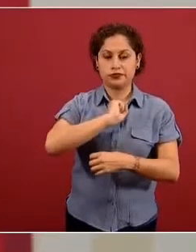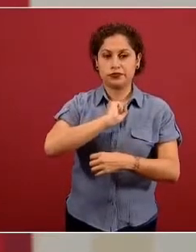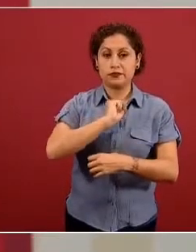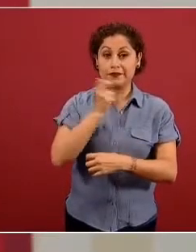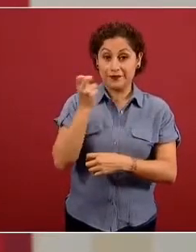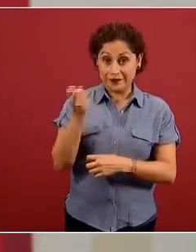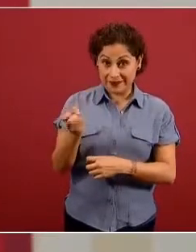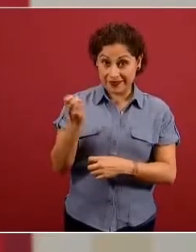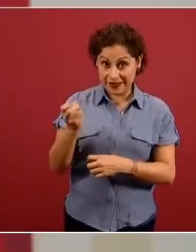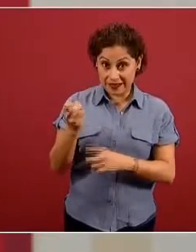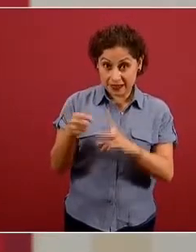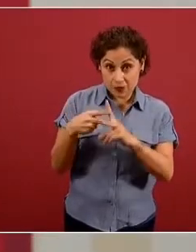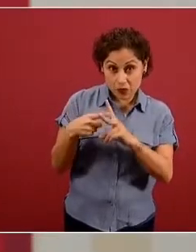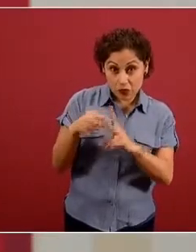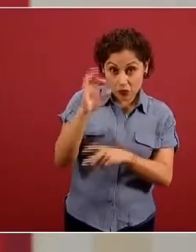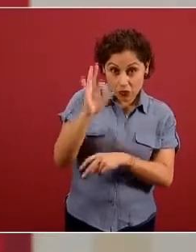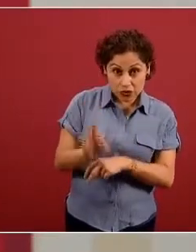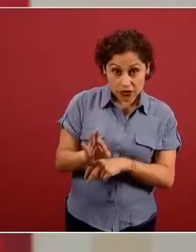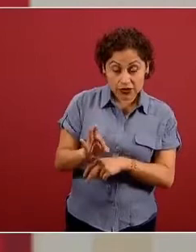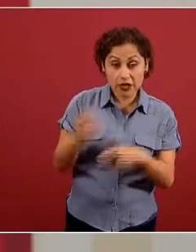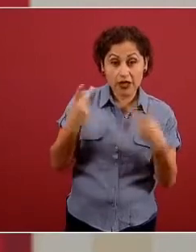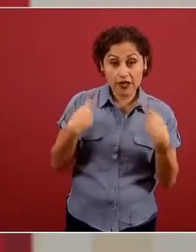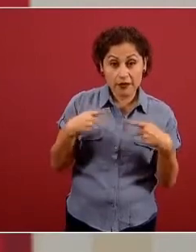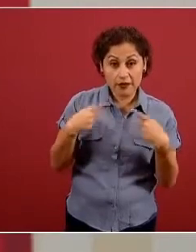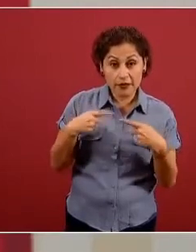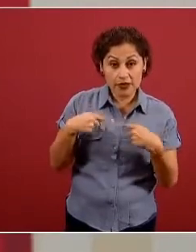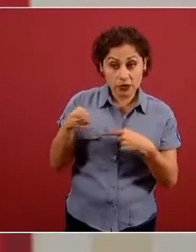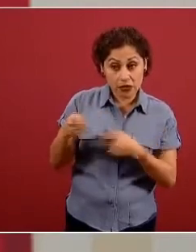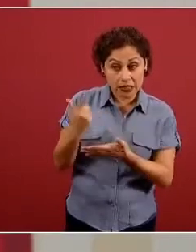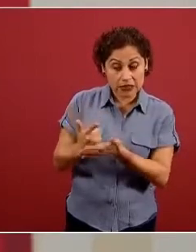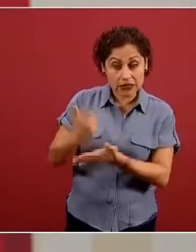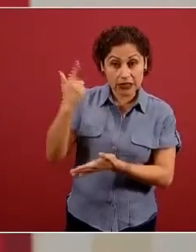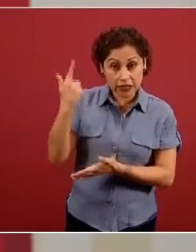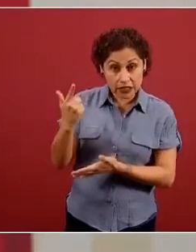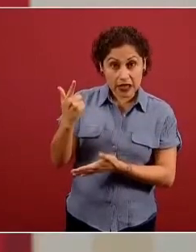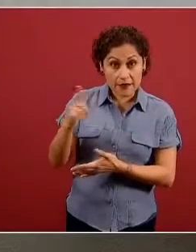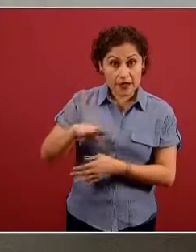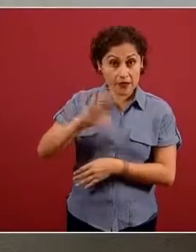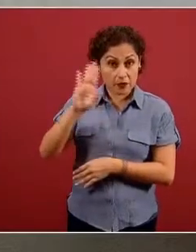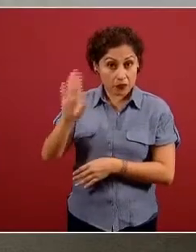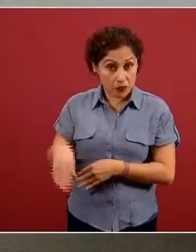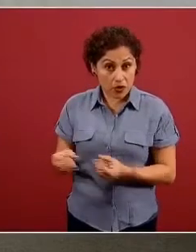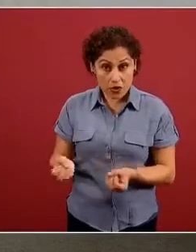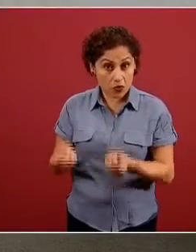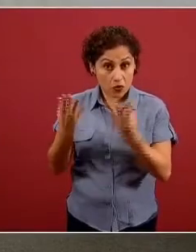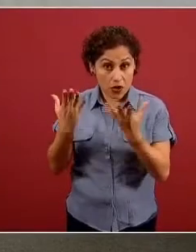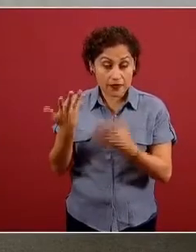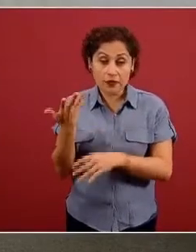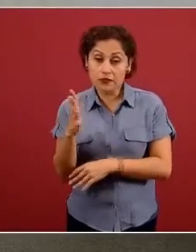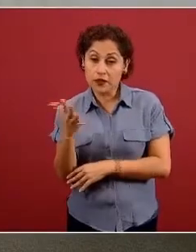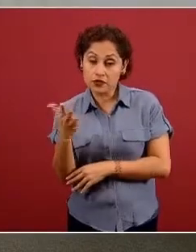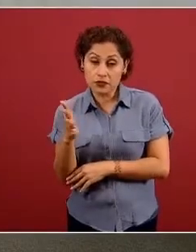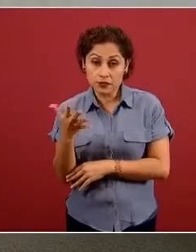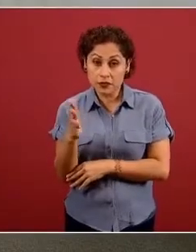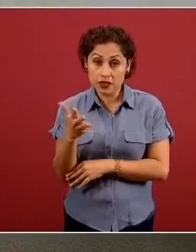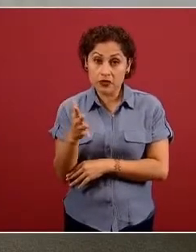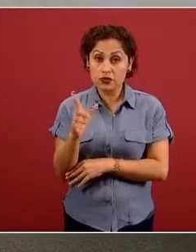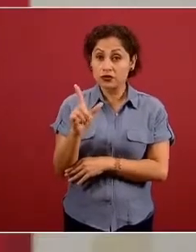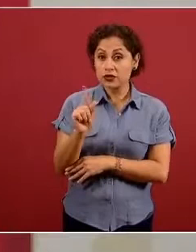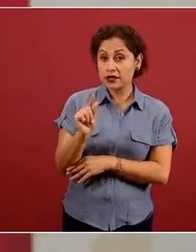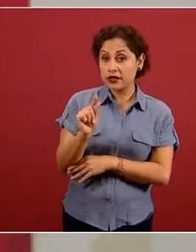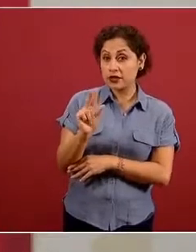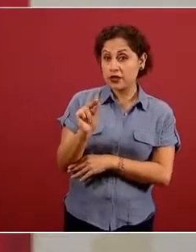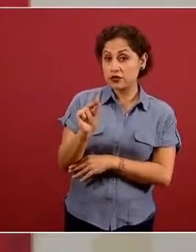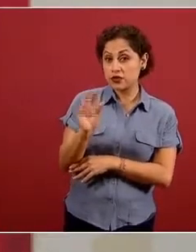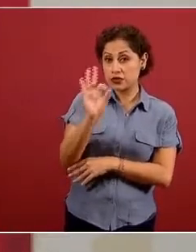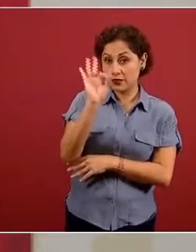letalidad, el porcentaje de personas en esa condición crítica que fallecen puede llegar a 70 u